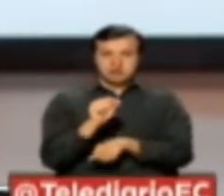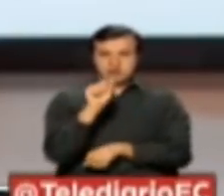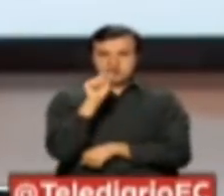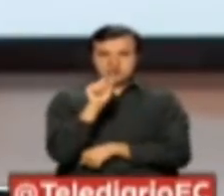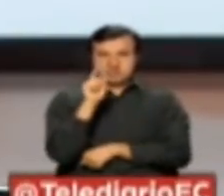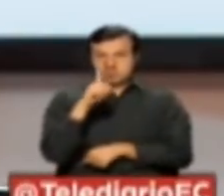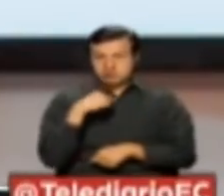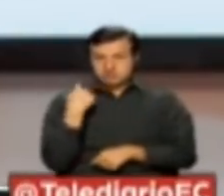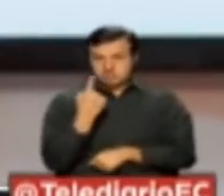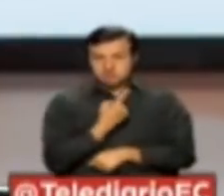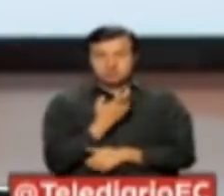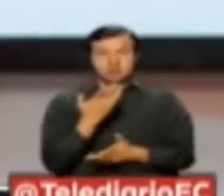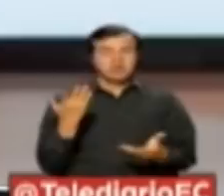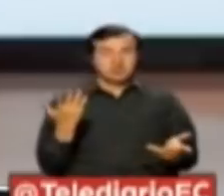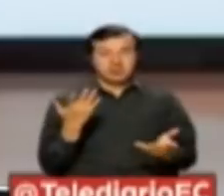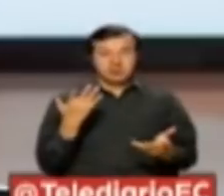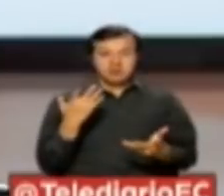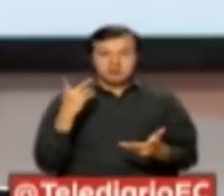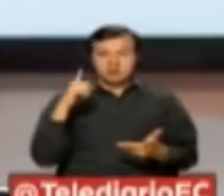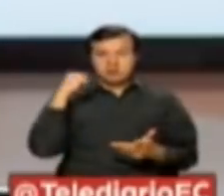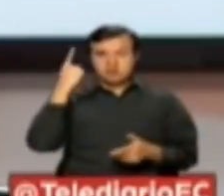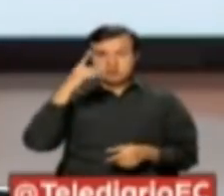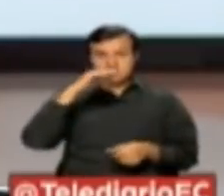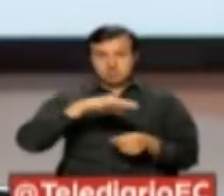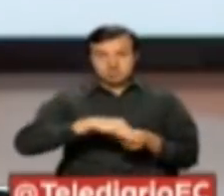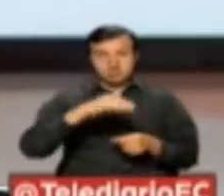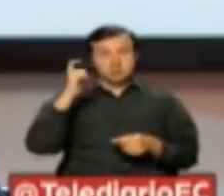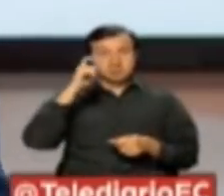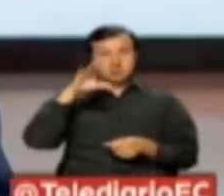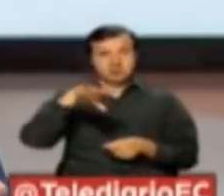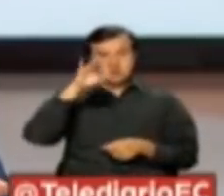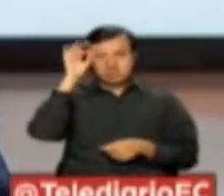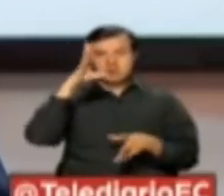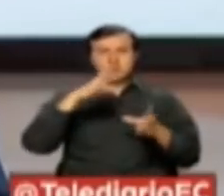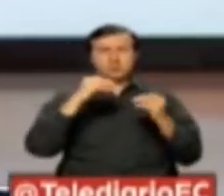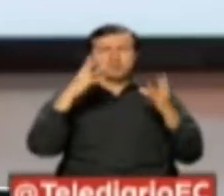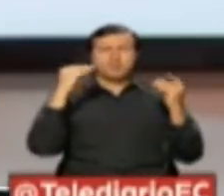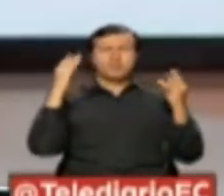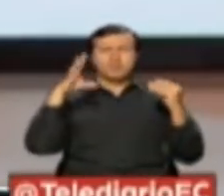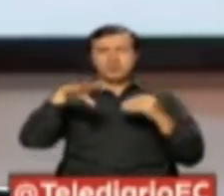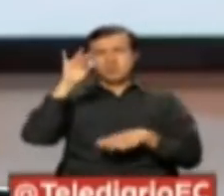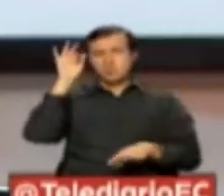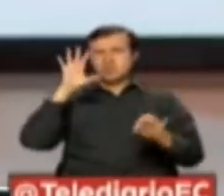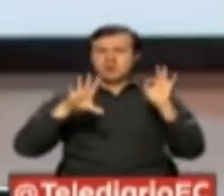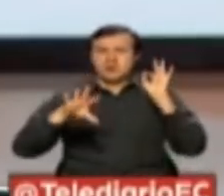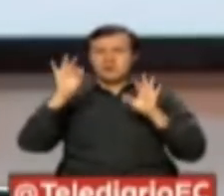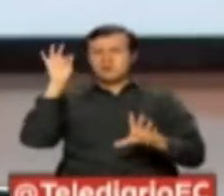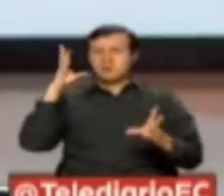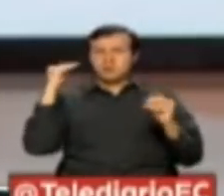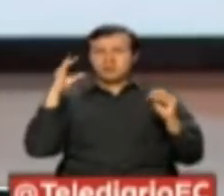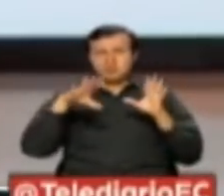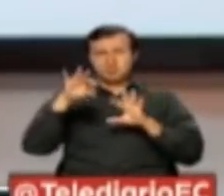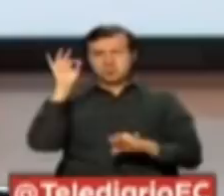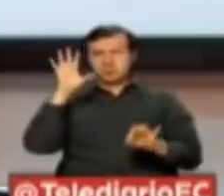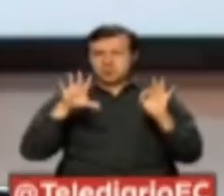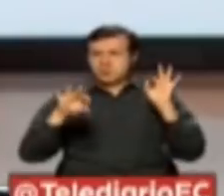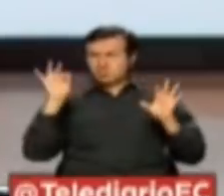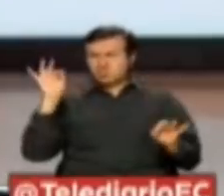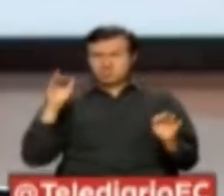en la próxima elección tenemos que elegir una gran cantidad de representantes nuestros